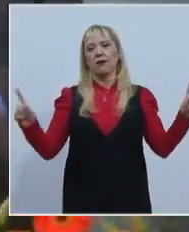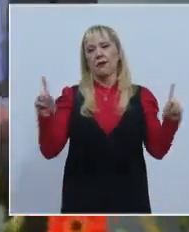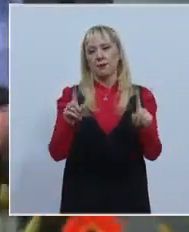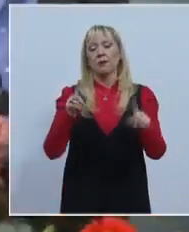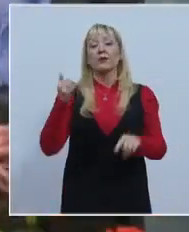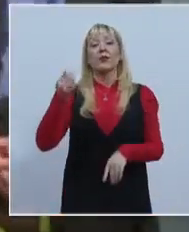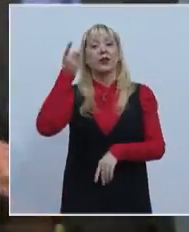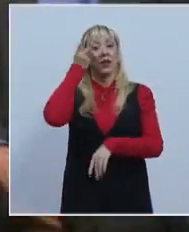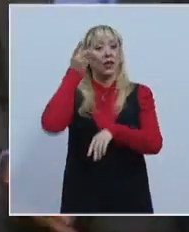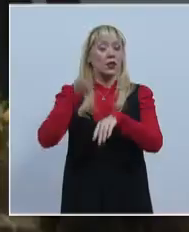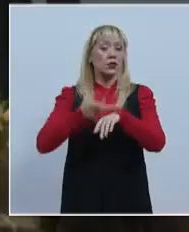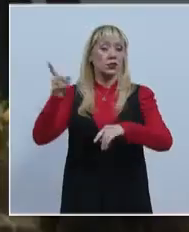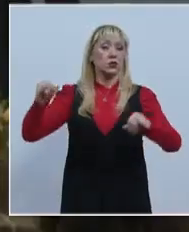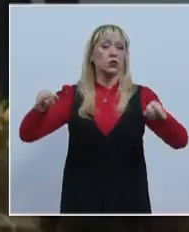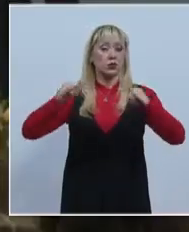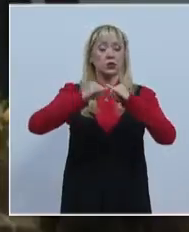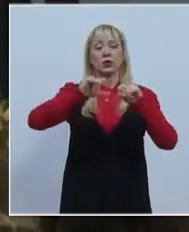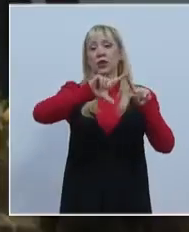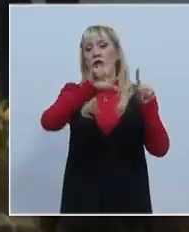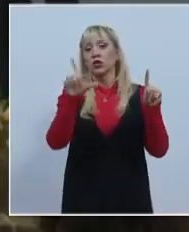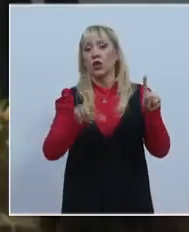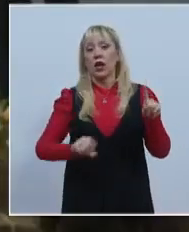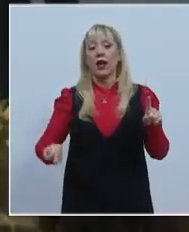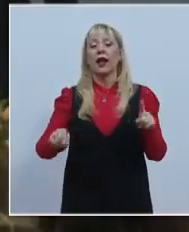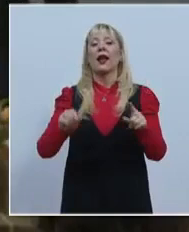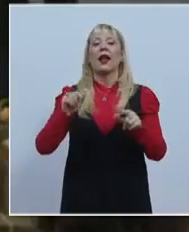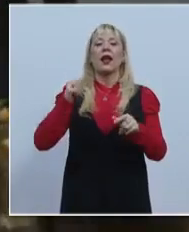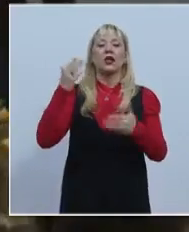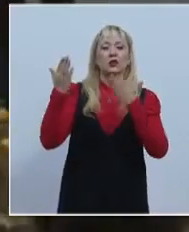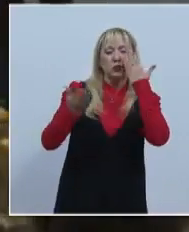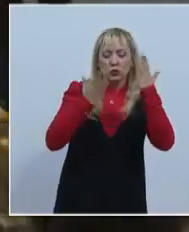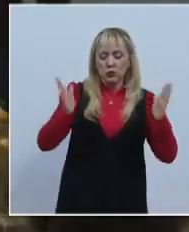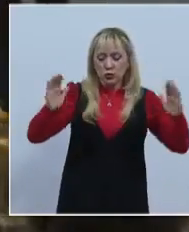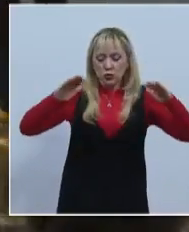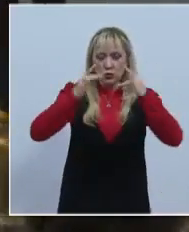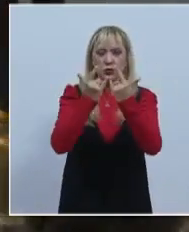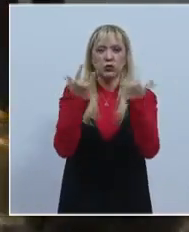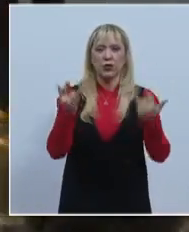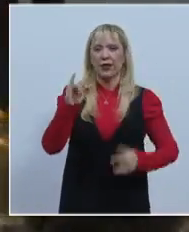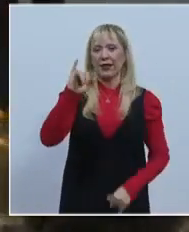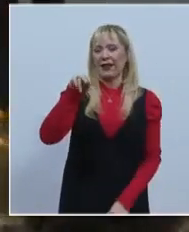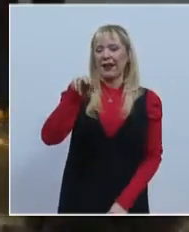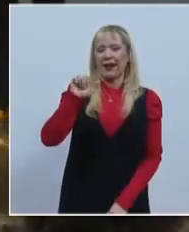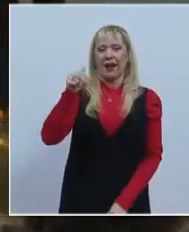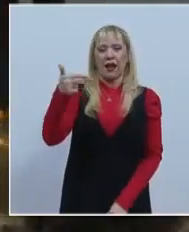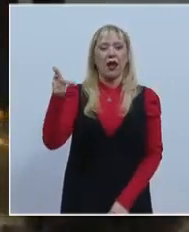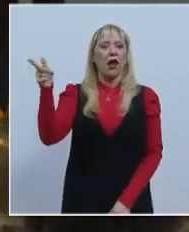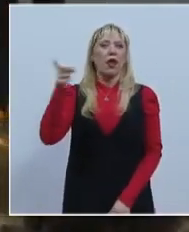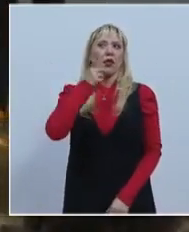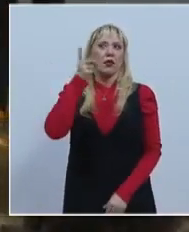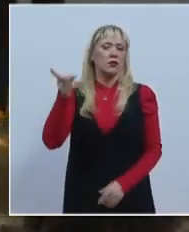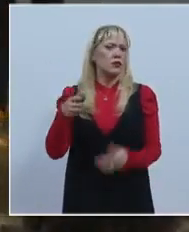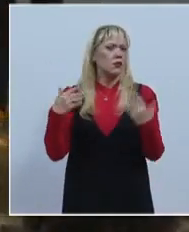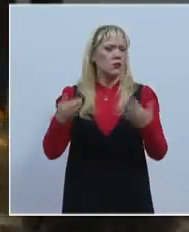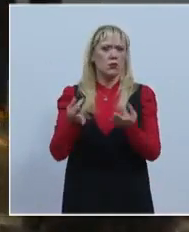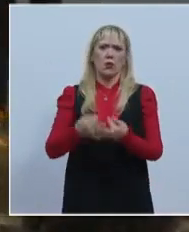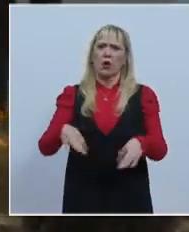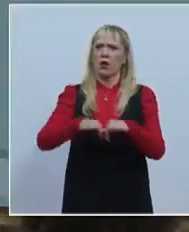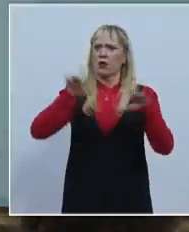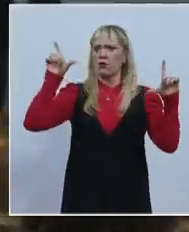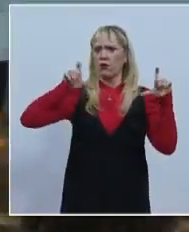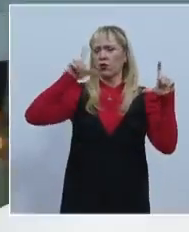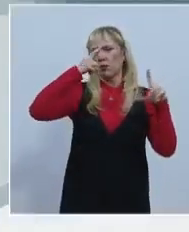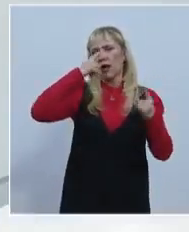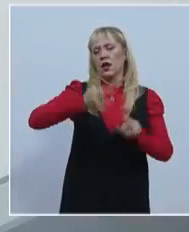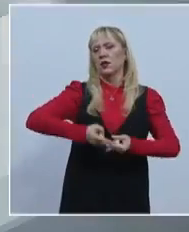director general del Instituto Nacional de Antropología e Historia, destacó la importancia de la práctica de la fotografía en México. Esto nos señaló.